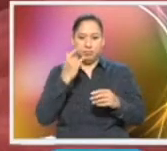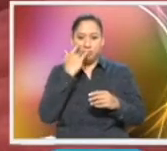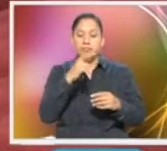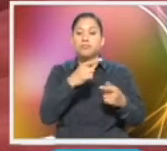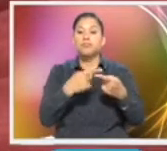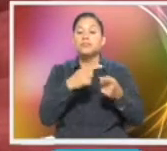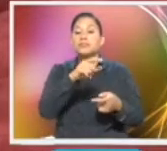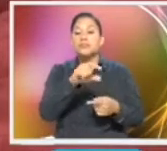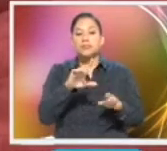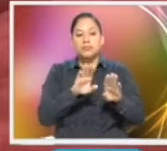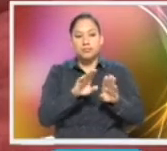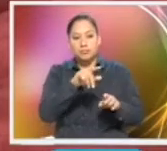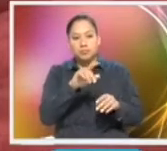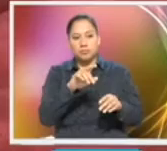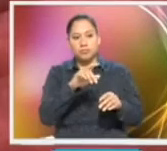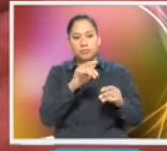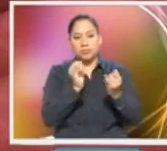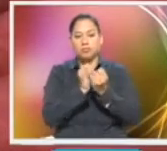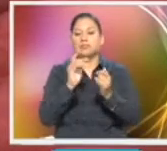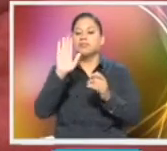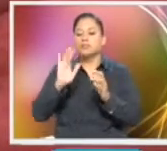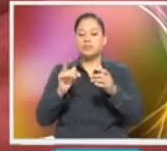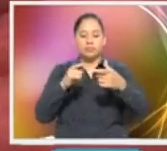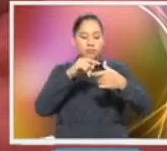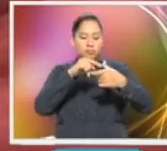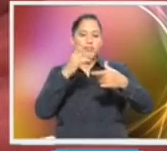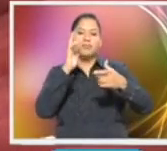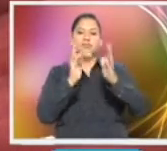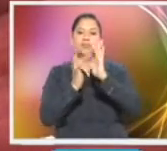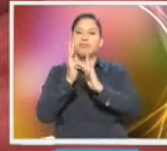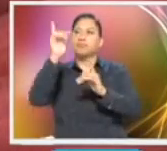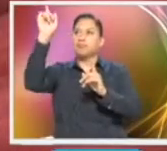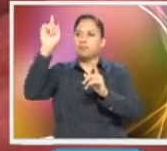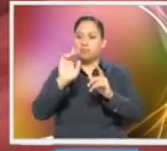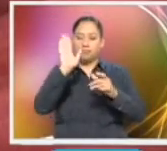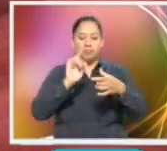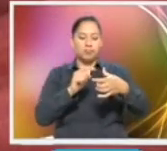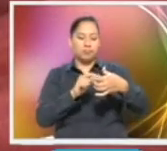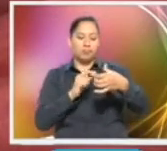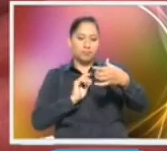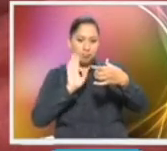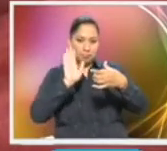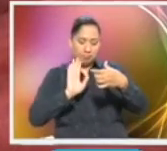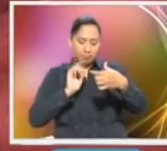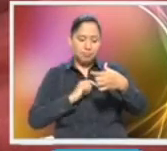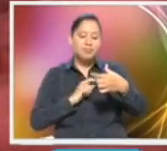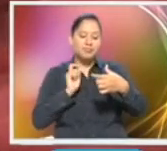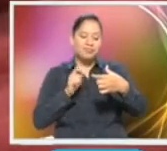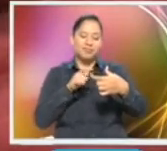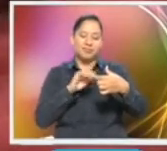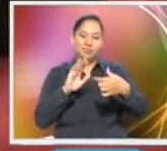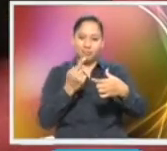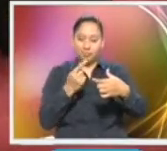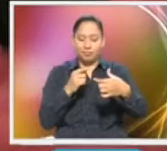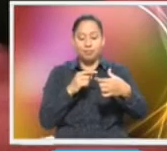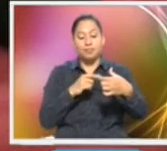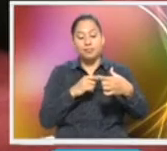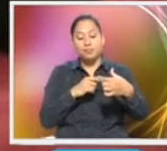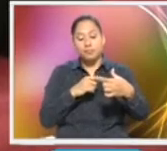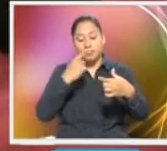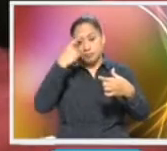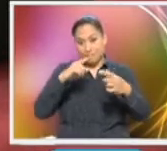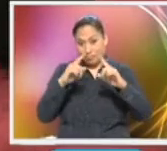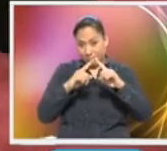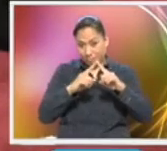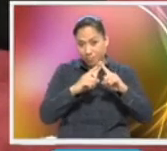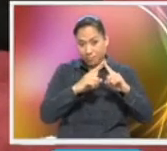y presencia en la Eucaristía. Ya. Esta marca una división muy particular, porque para el resto de las